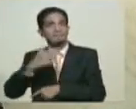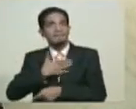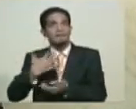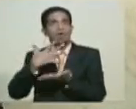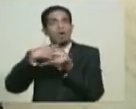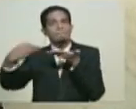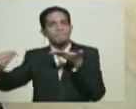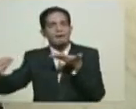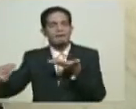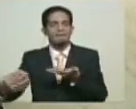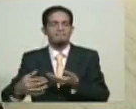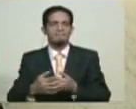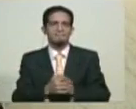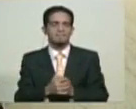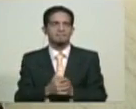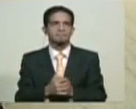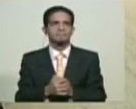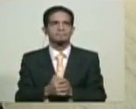comienzan a implementarse.